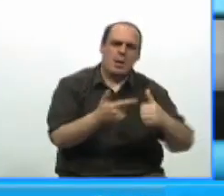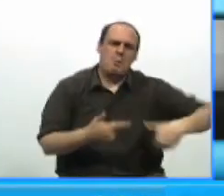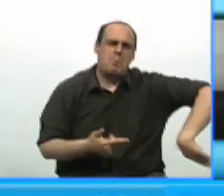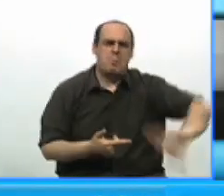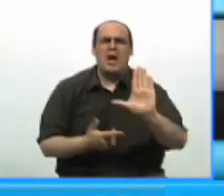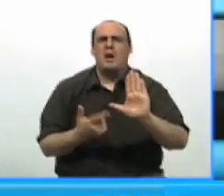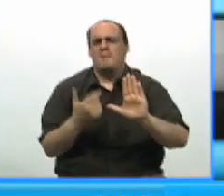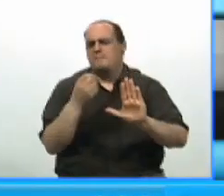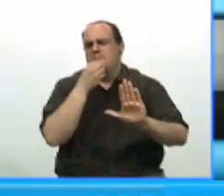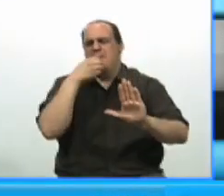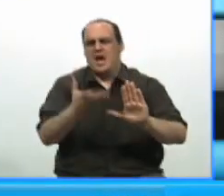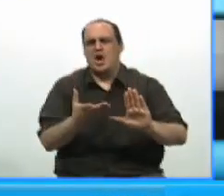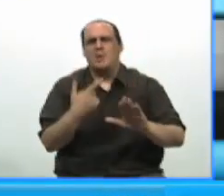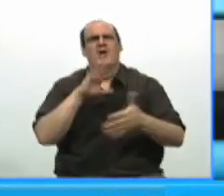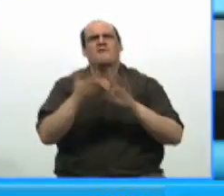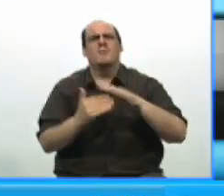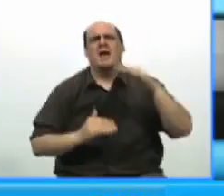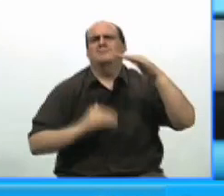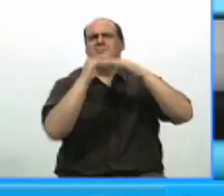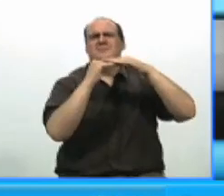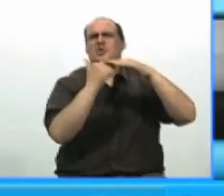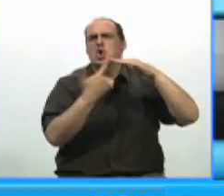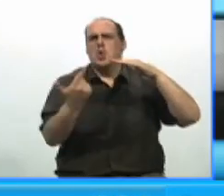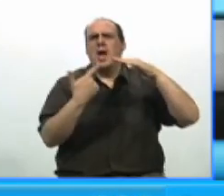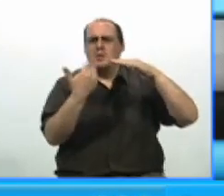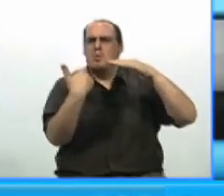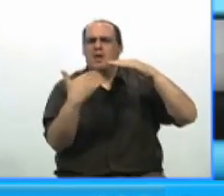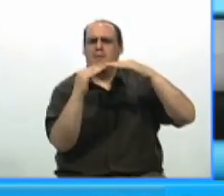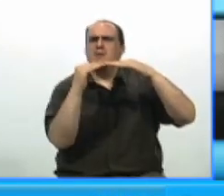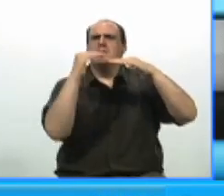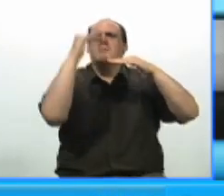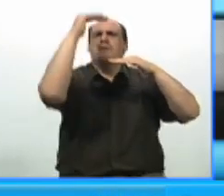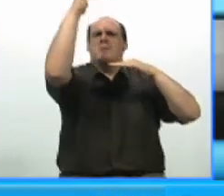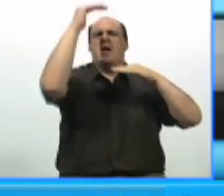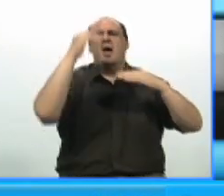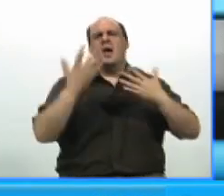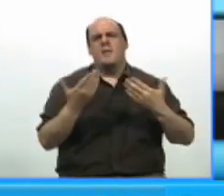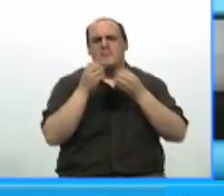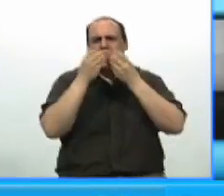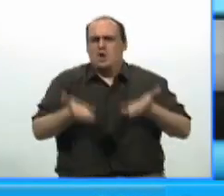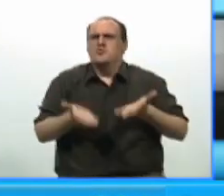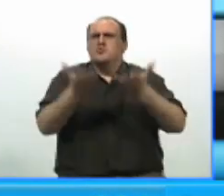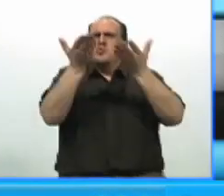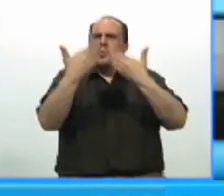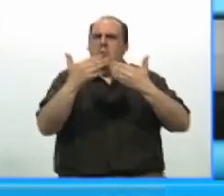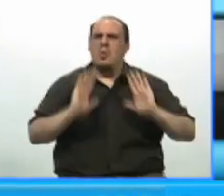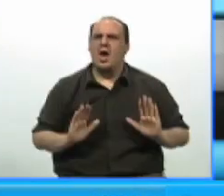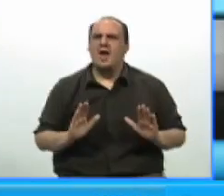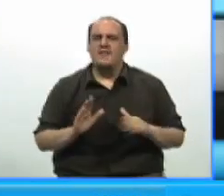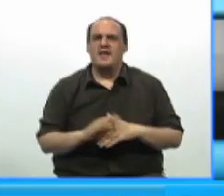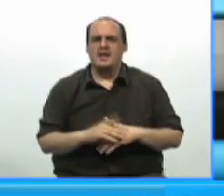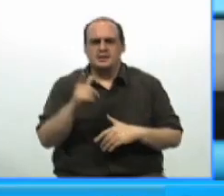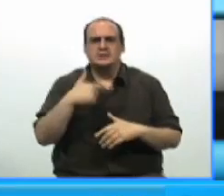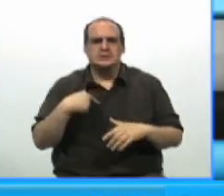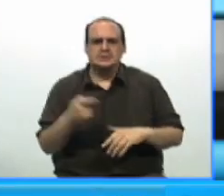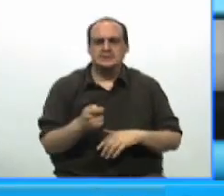jugador que no tiene tope. Para mí es un jugador que va a seguir creciendo, va a seguir mejorando, va a seguir